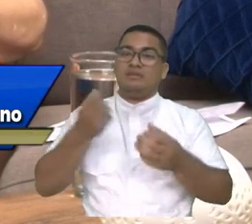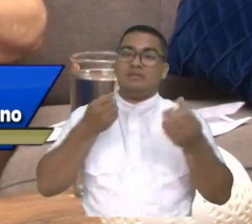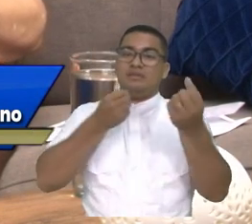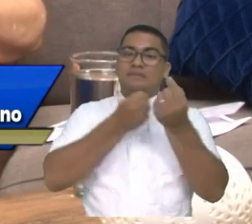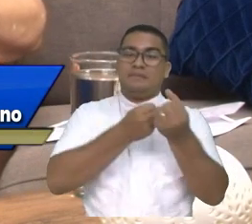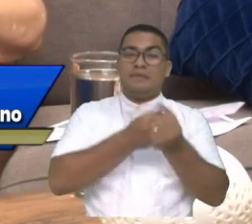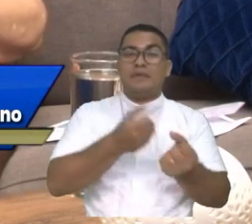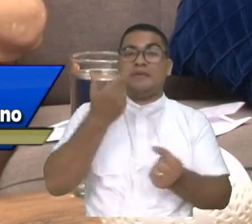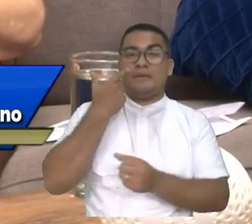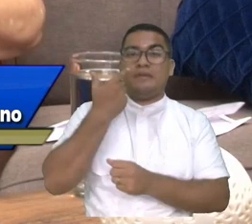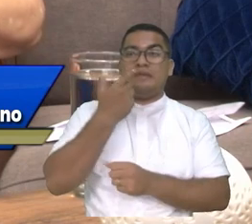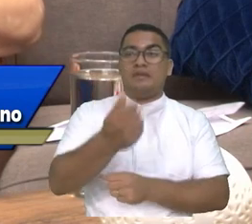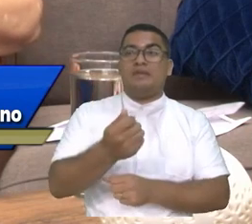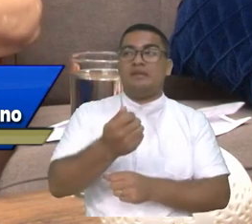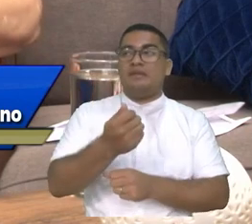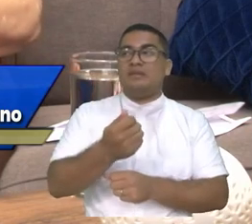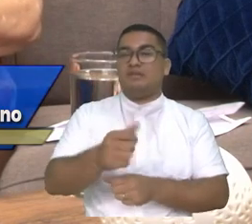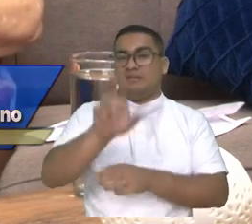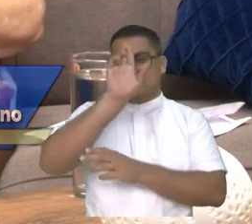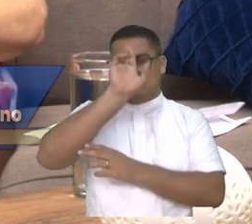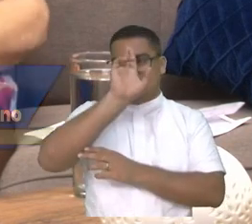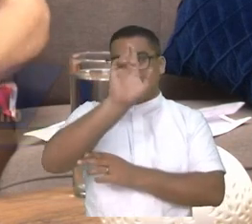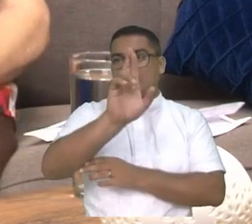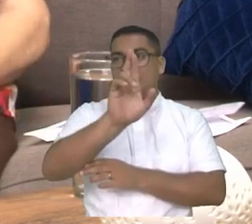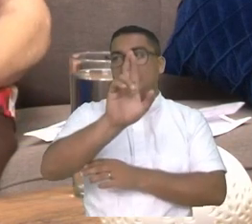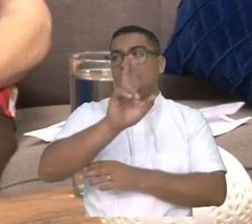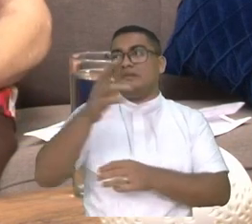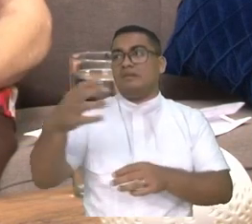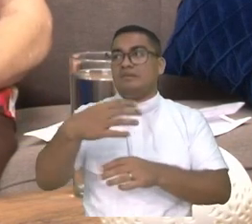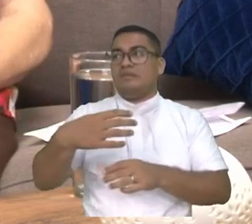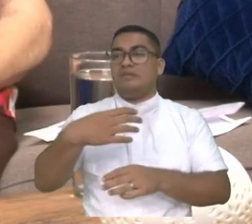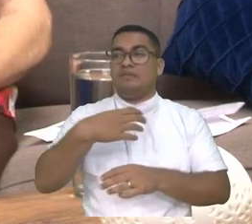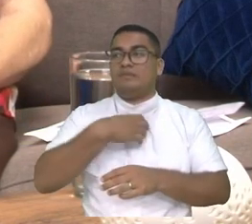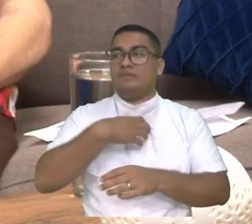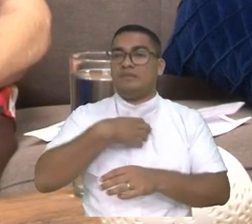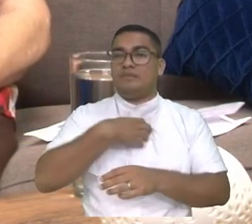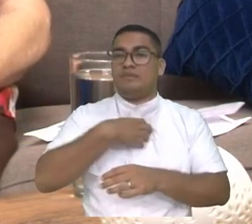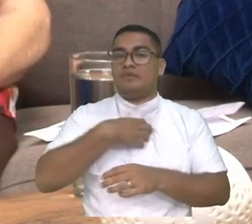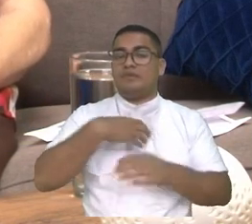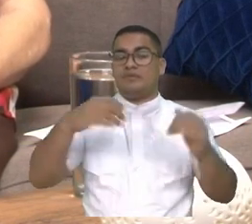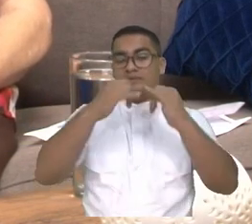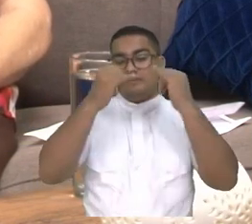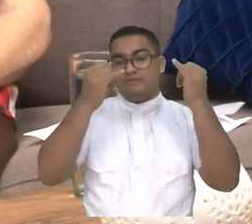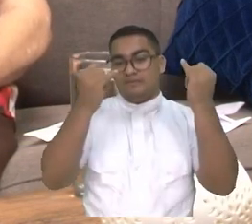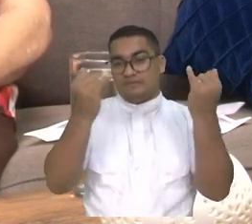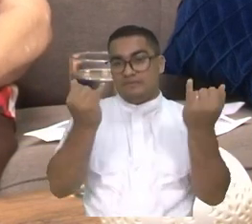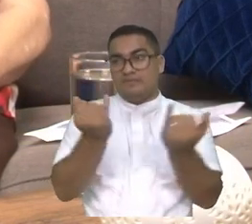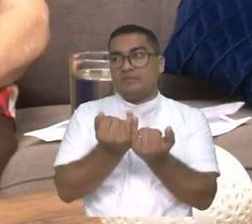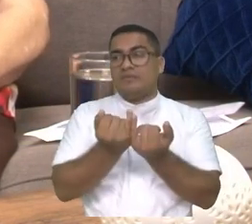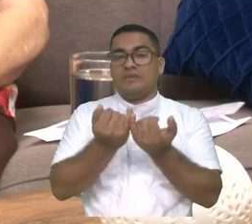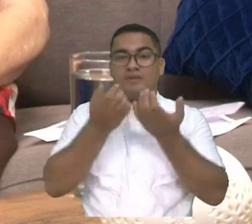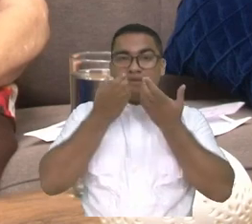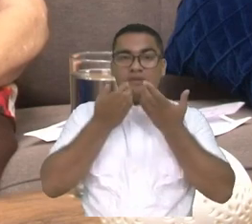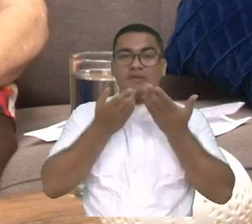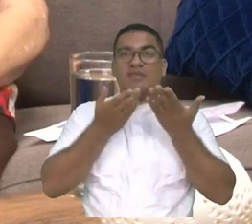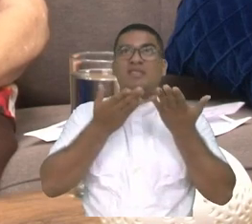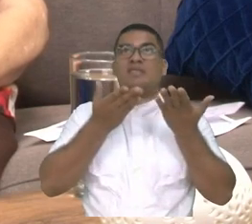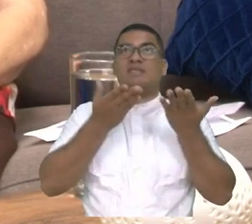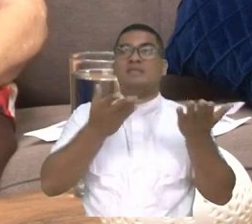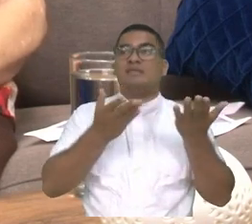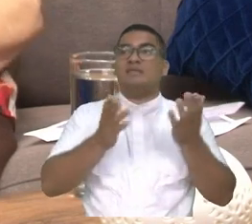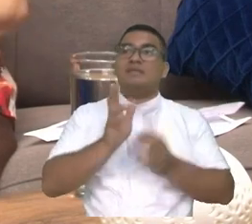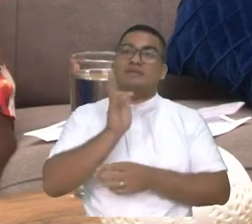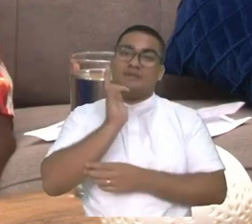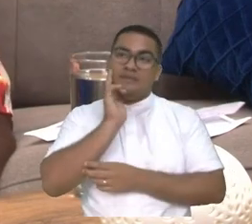en reconocimiento, con todo respeto, para nuestro bardo internacional, profeta y héroe